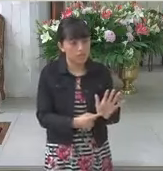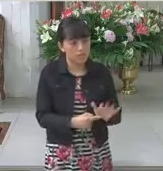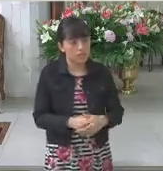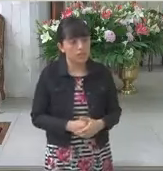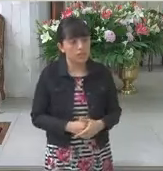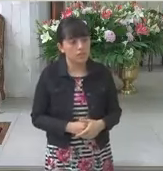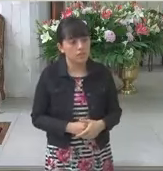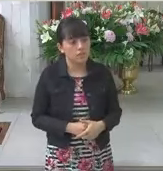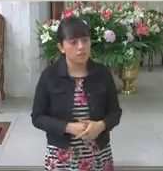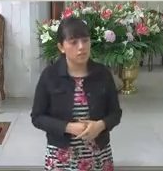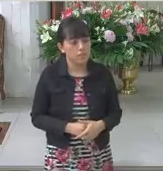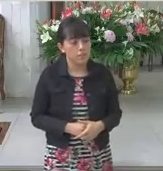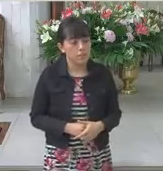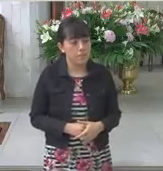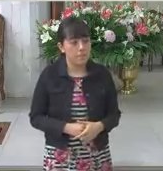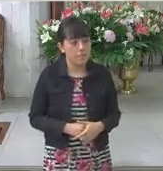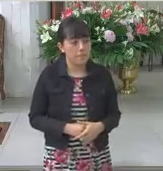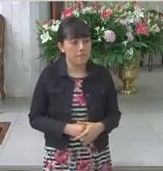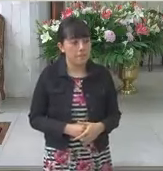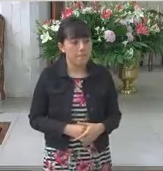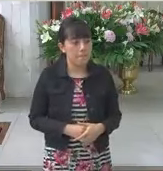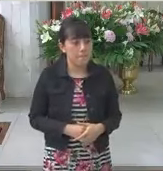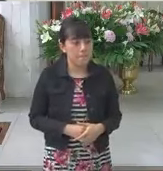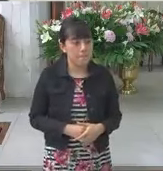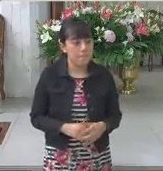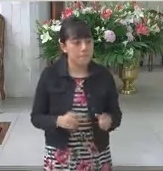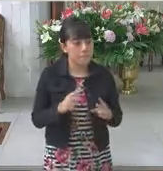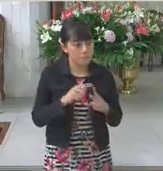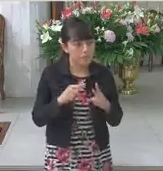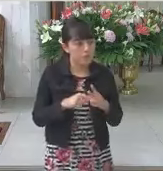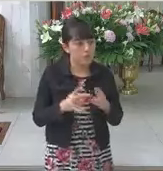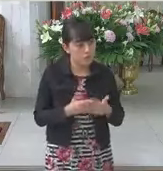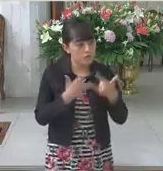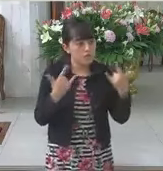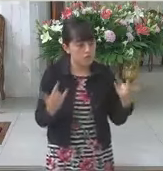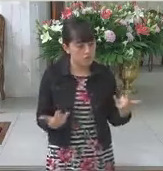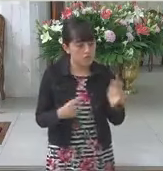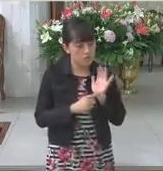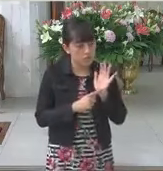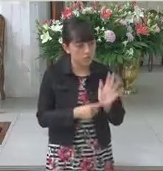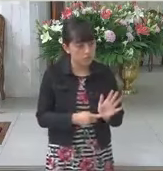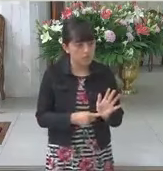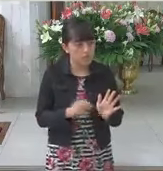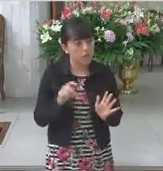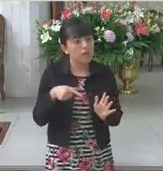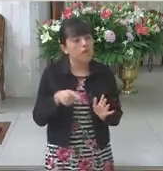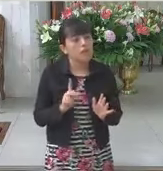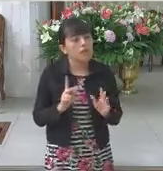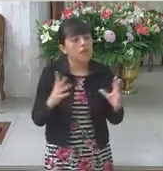una parábola doble pero igual en